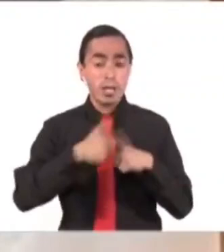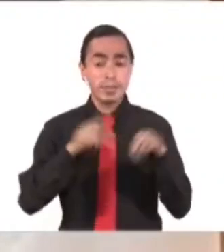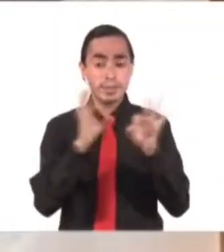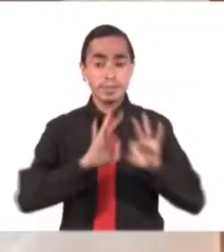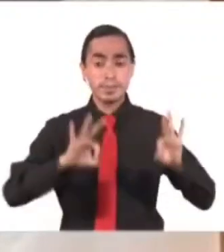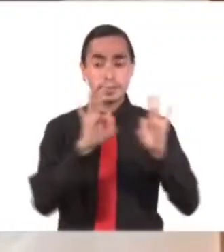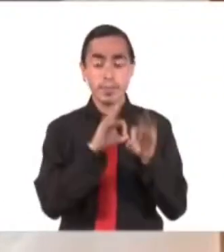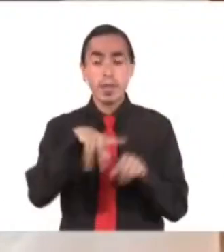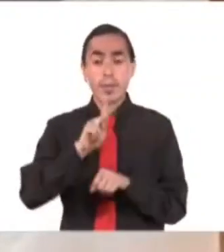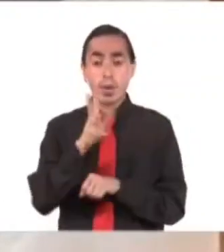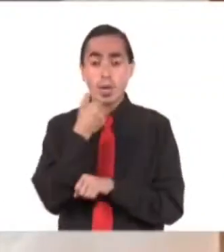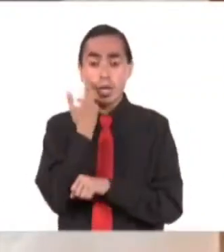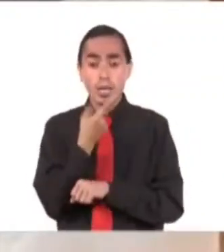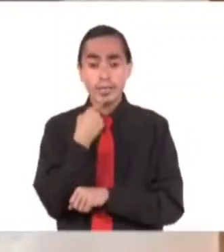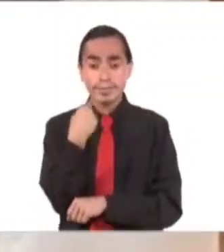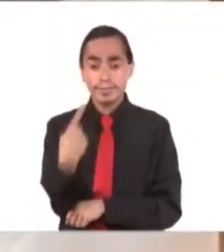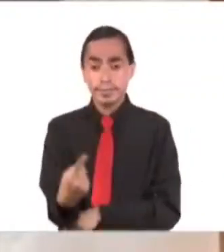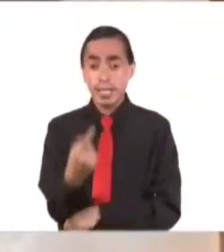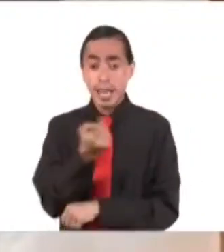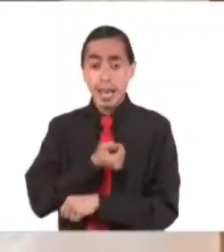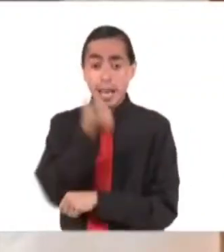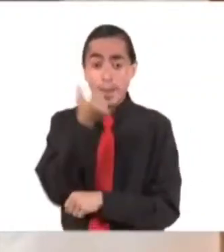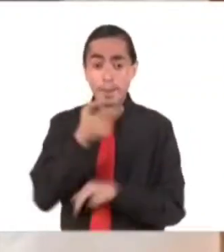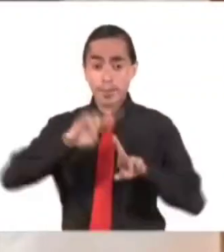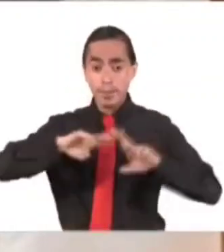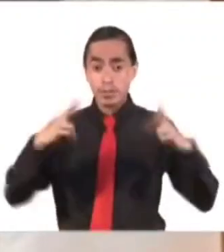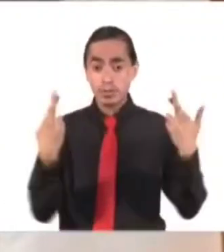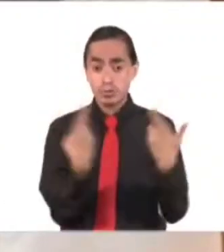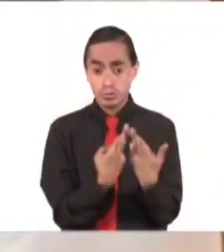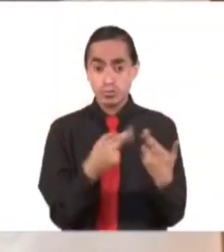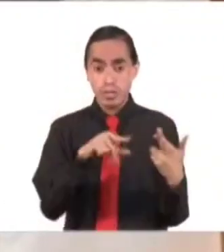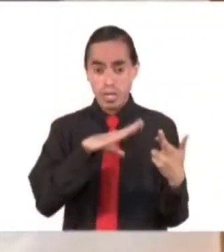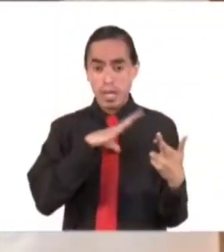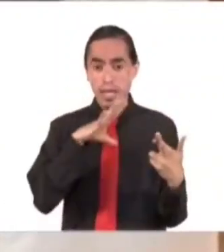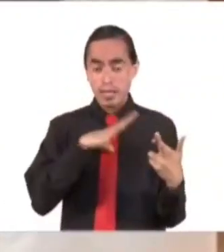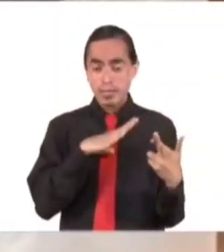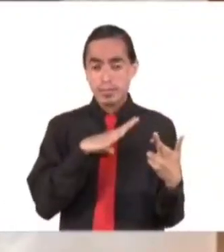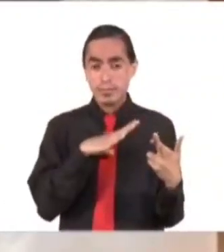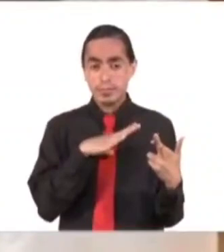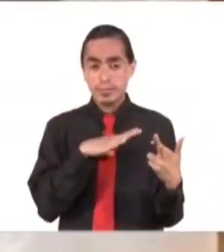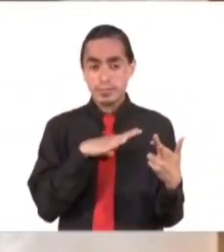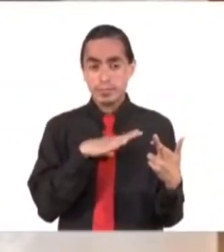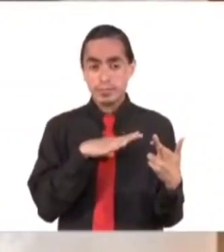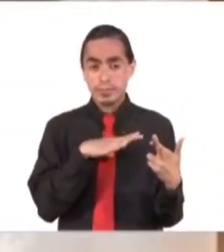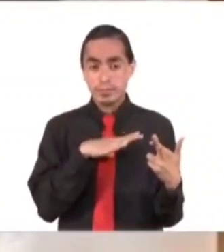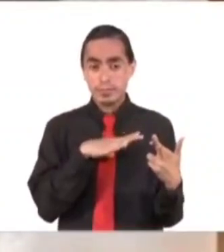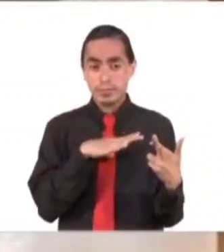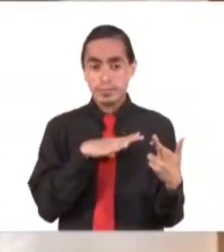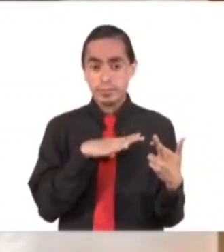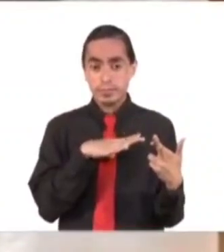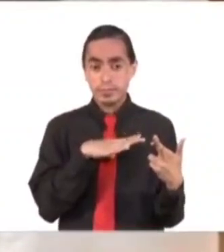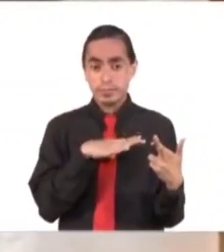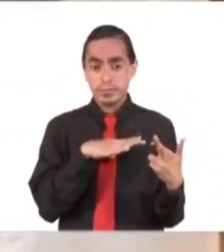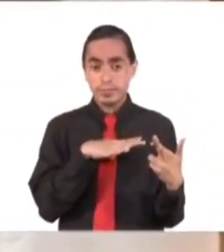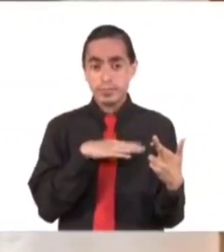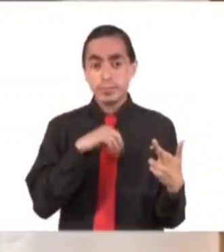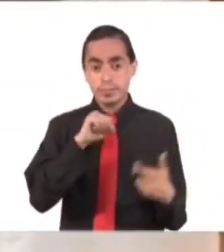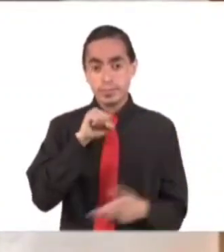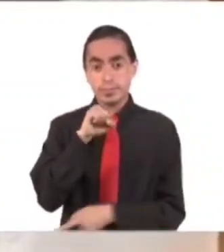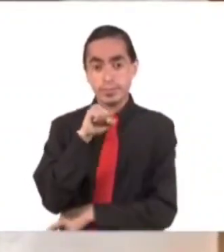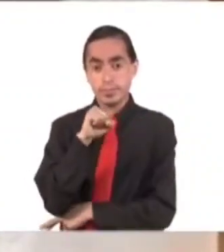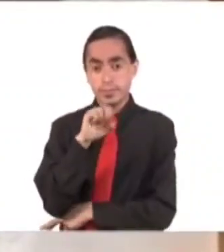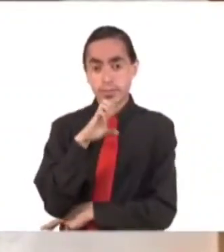importante, pero sí les quiero decir, la primera reunión que hubo de todos los involucrados se fue en